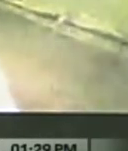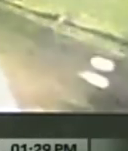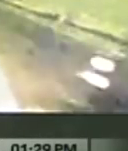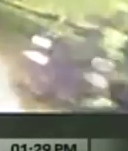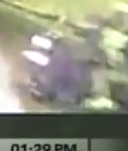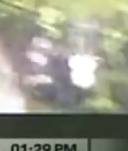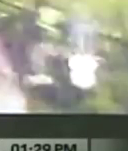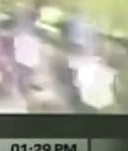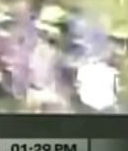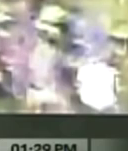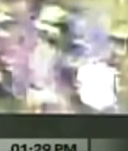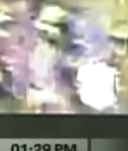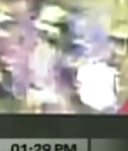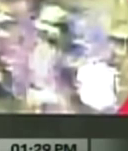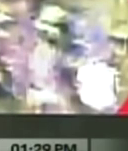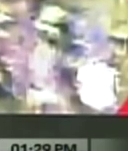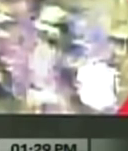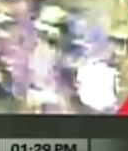salir ahorita,